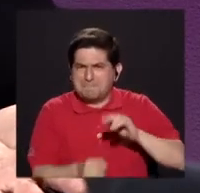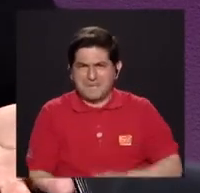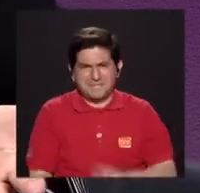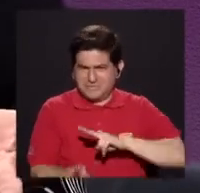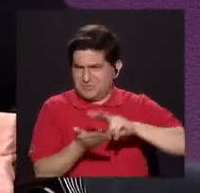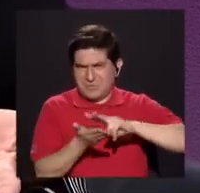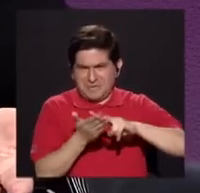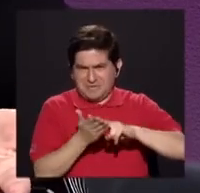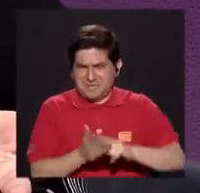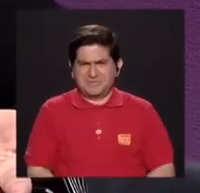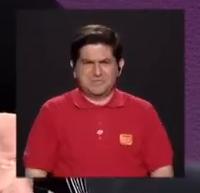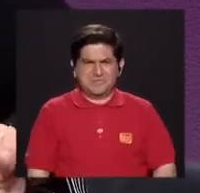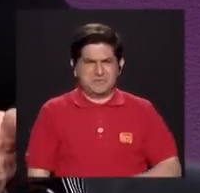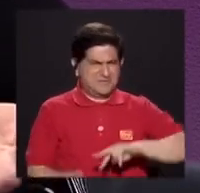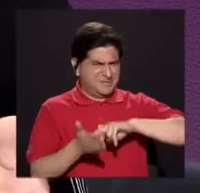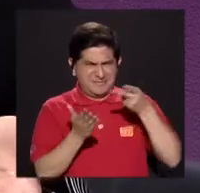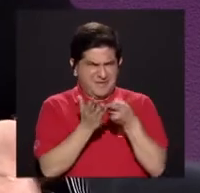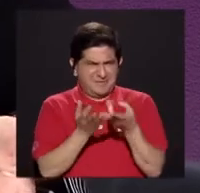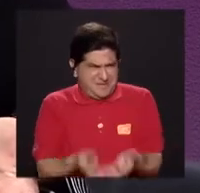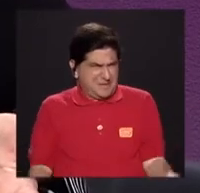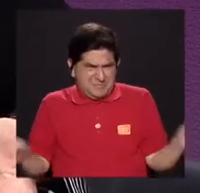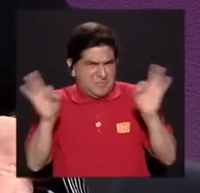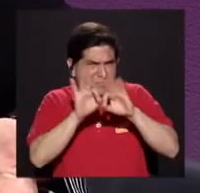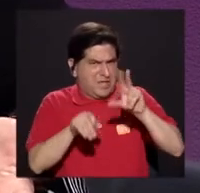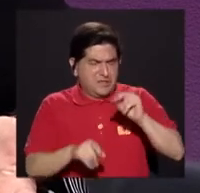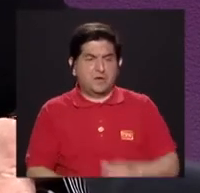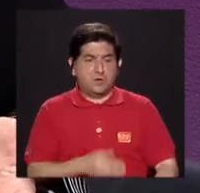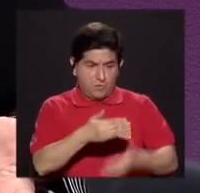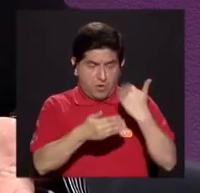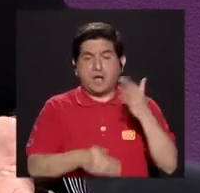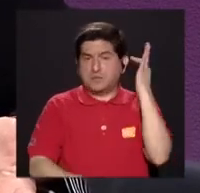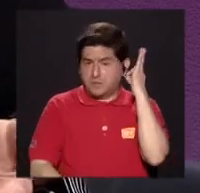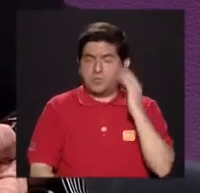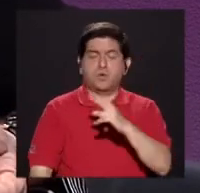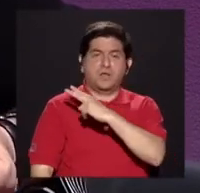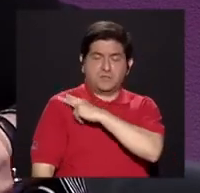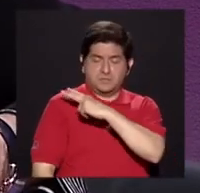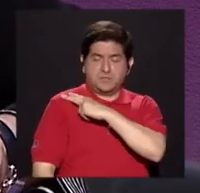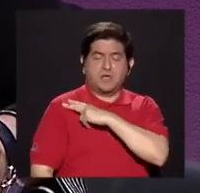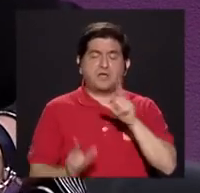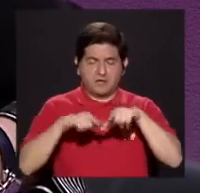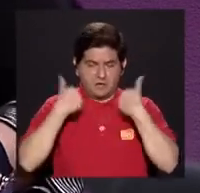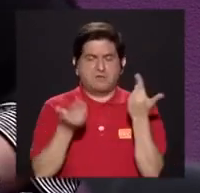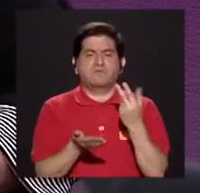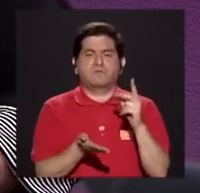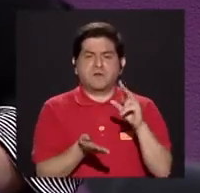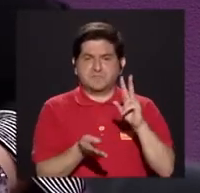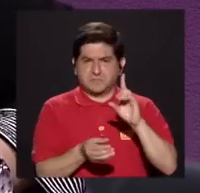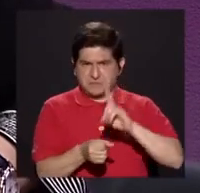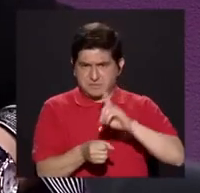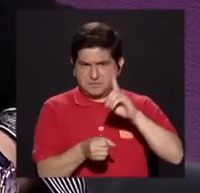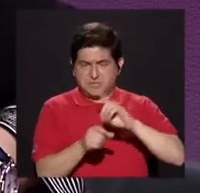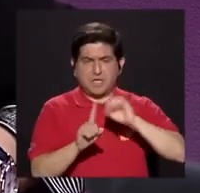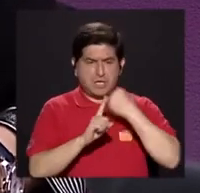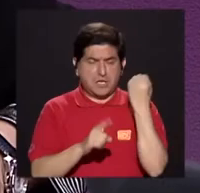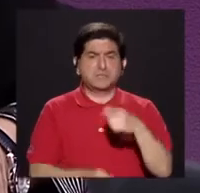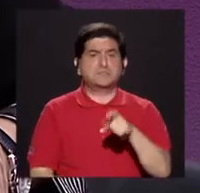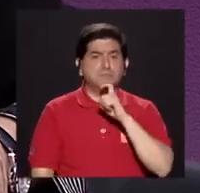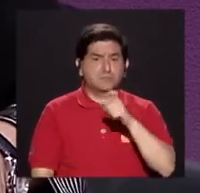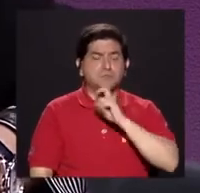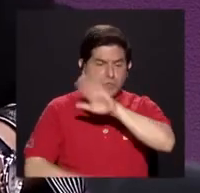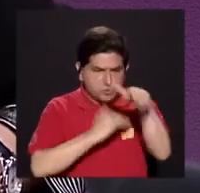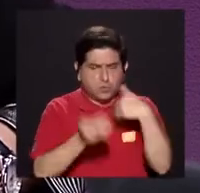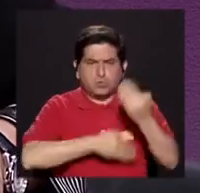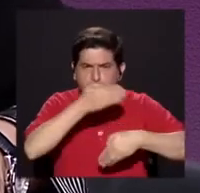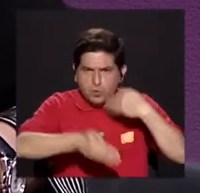cambio. Uh-huh. El Partido de Liberación Nacional en otras ocasiones ha tenido mujeres jefas de fracción y en situaciones bastante complejas. Durante todo